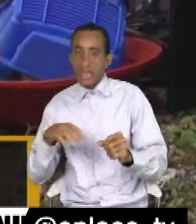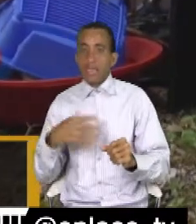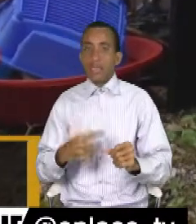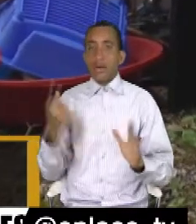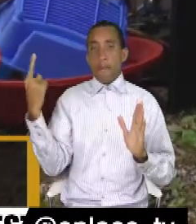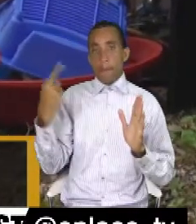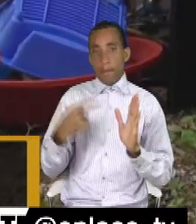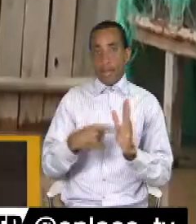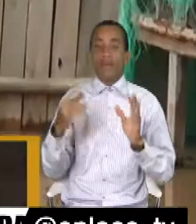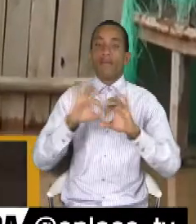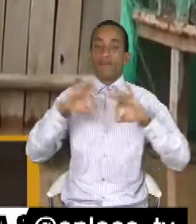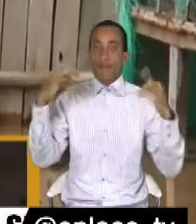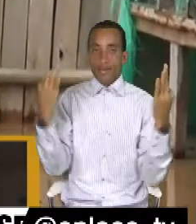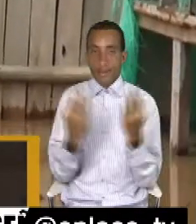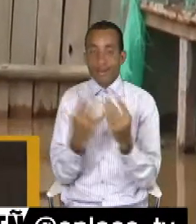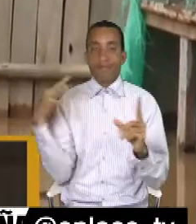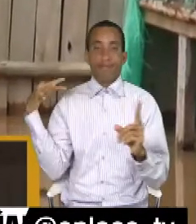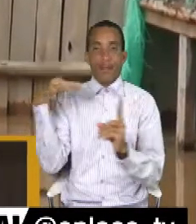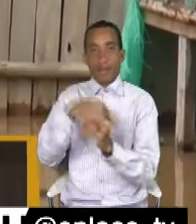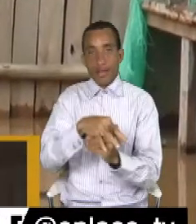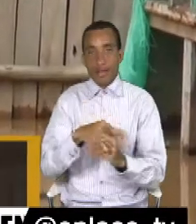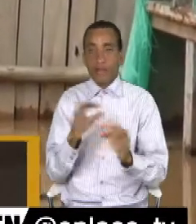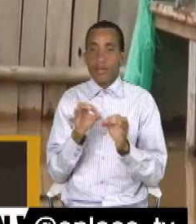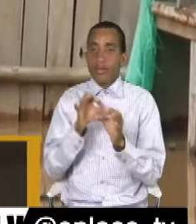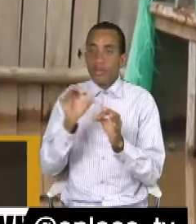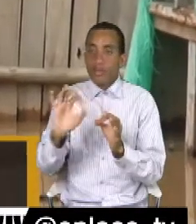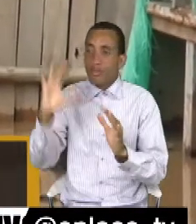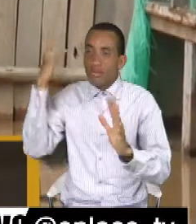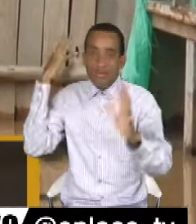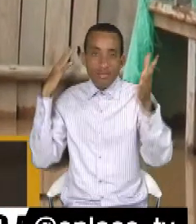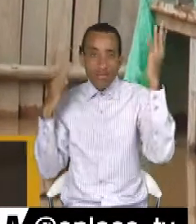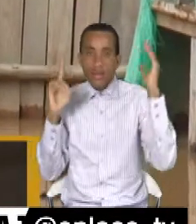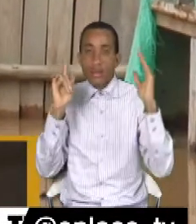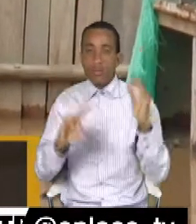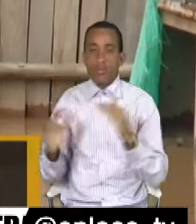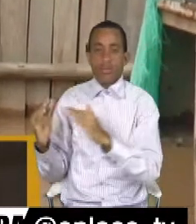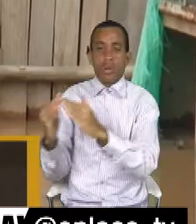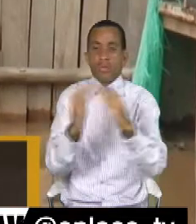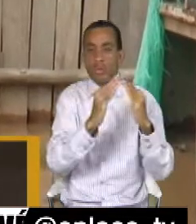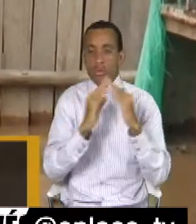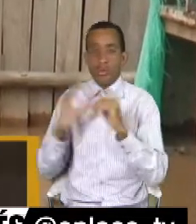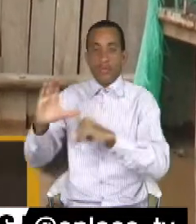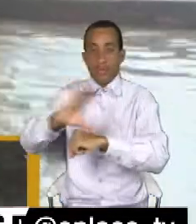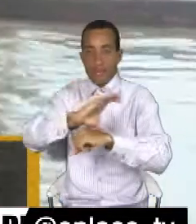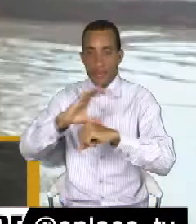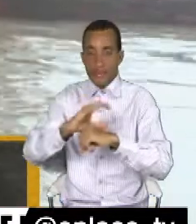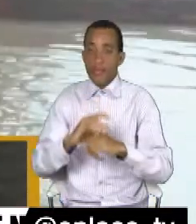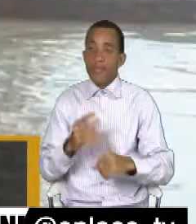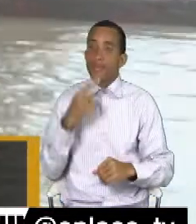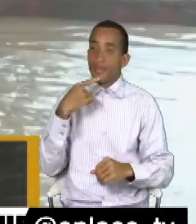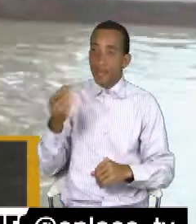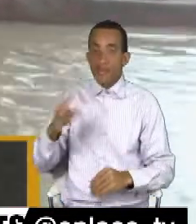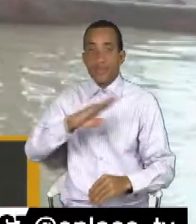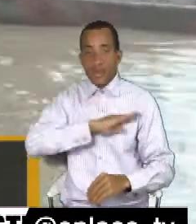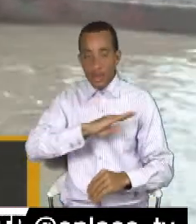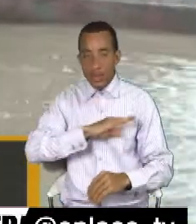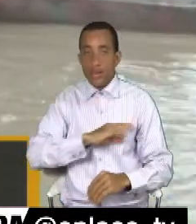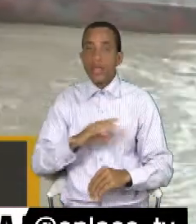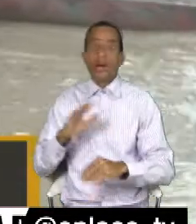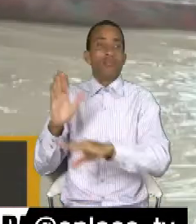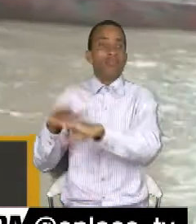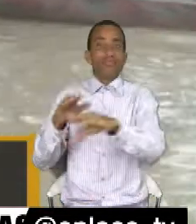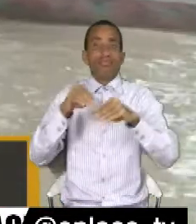familias damnificadas en los sectores rural y urbano. El Consejo del Riesgo ya recomendó a la alcaldía que se declare la calamidad